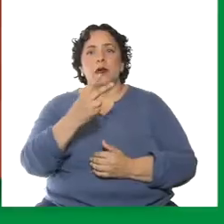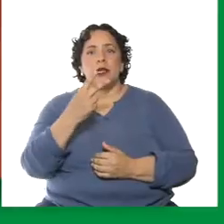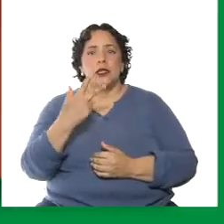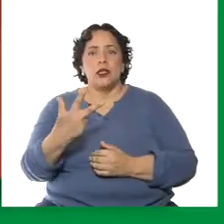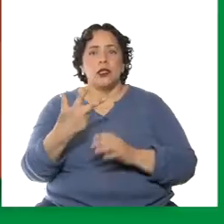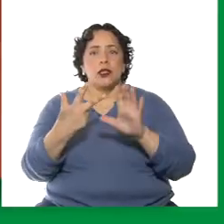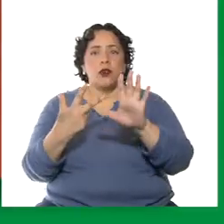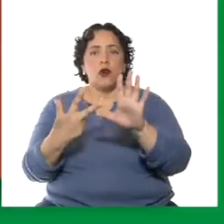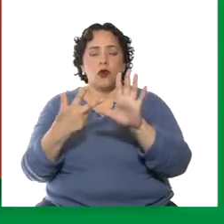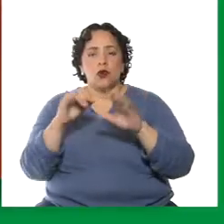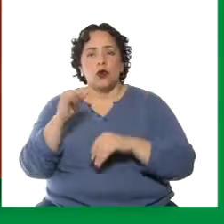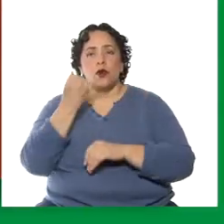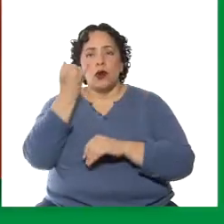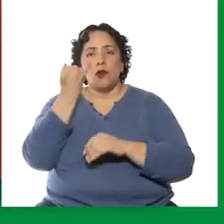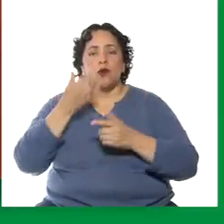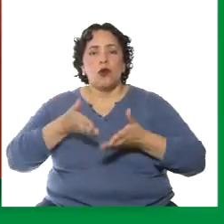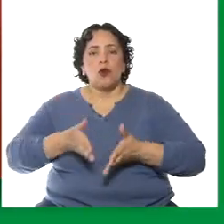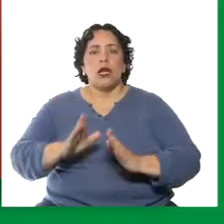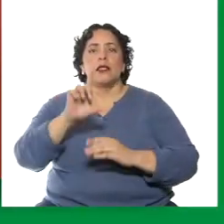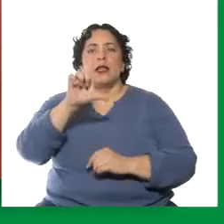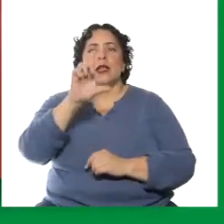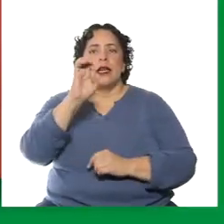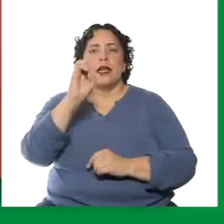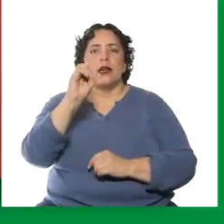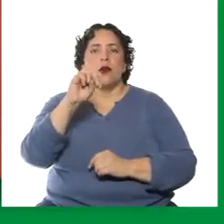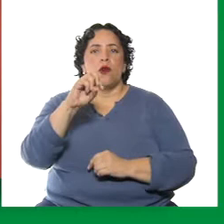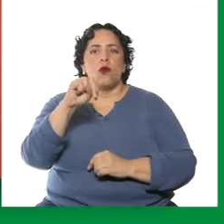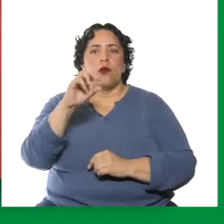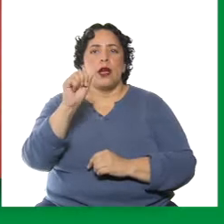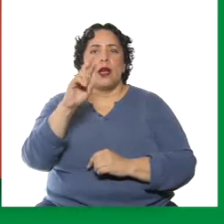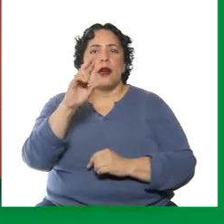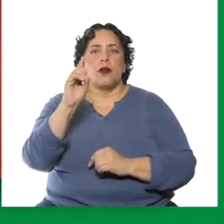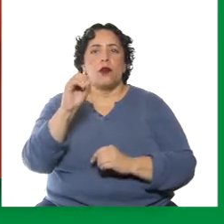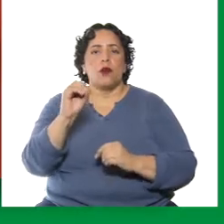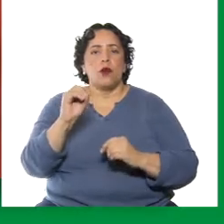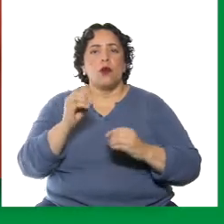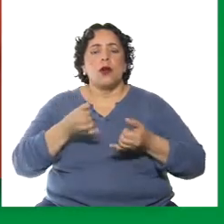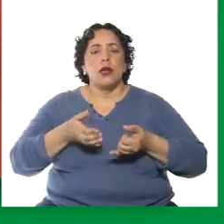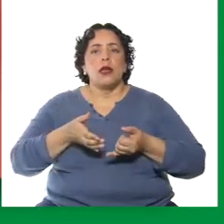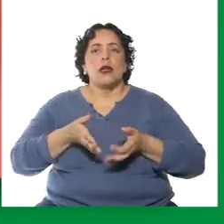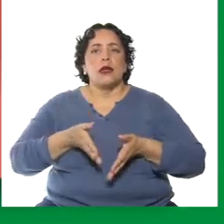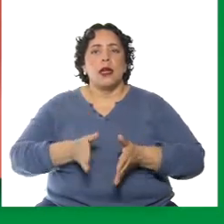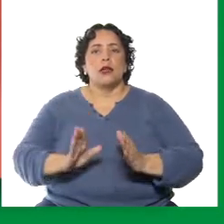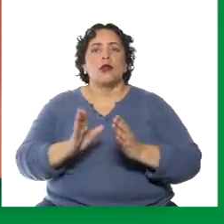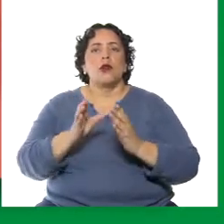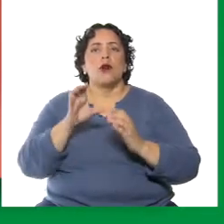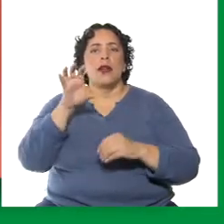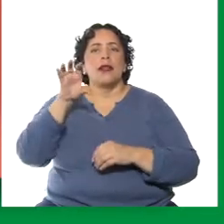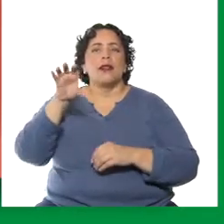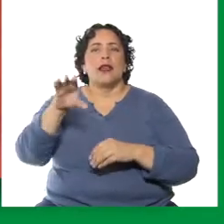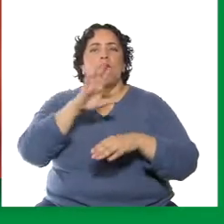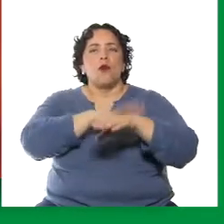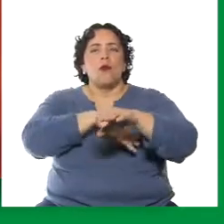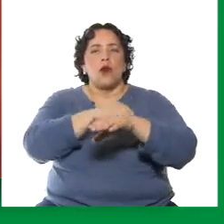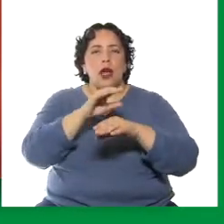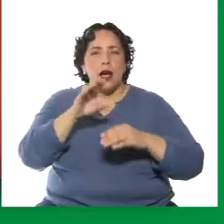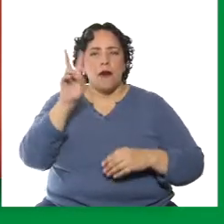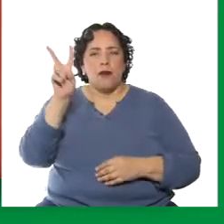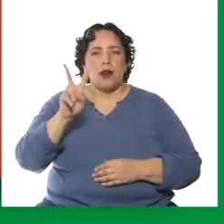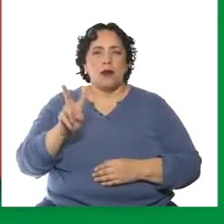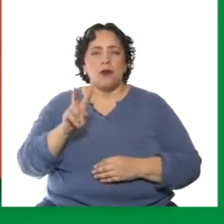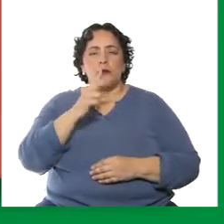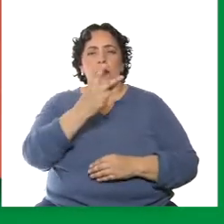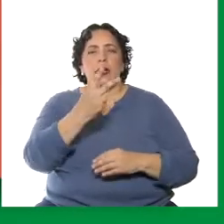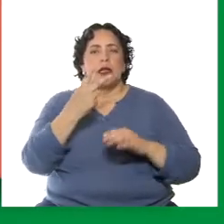De junio nace Leonardo Infante. Leonardo Infante nació en Chaguaramal, estado Monagas, Venezuela, el